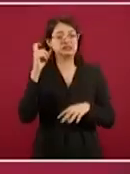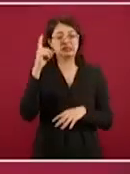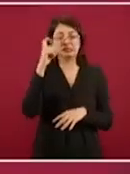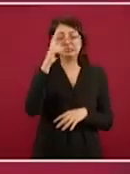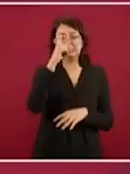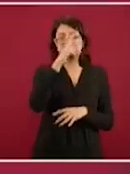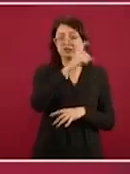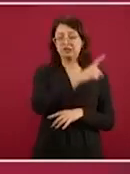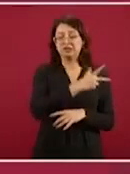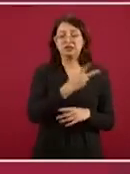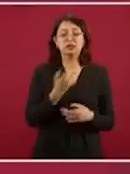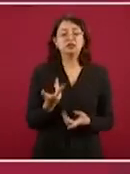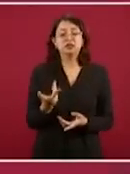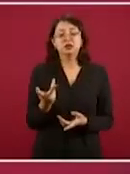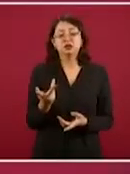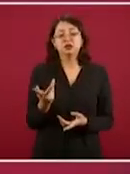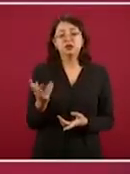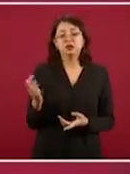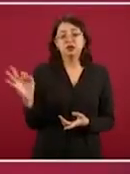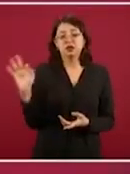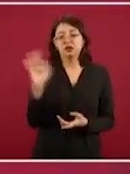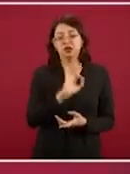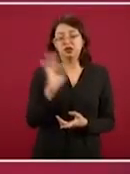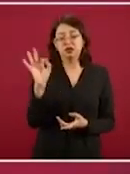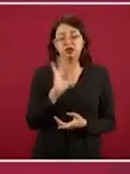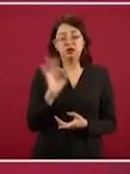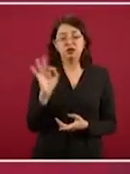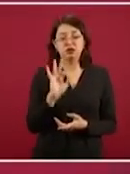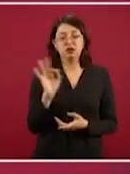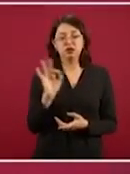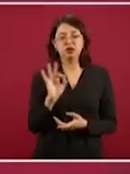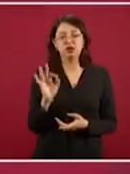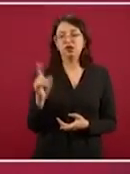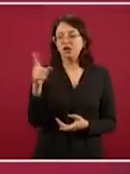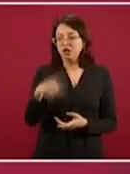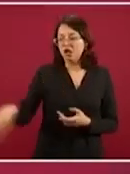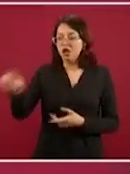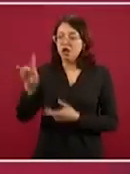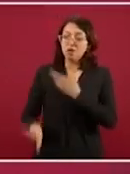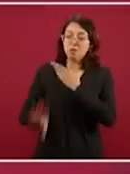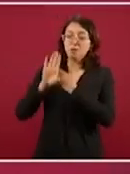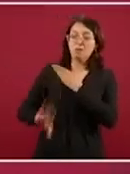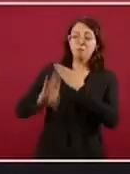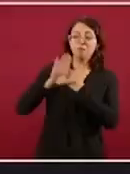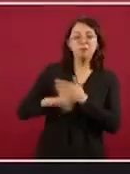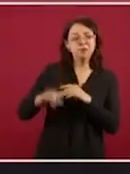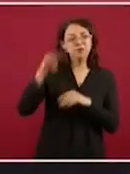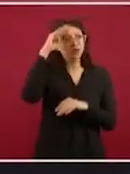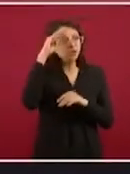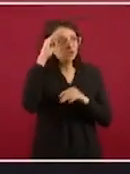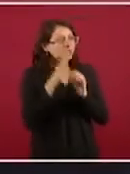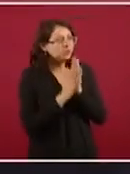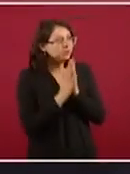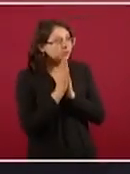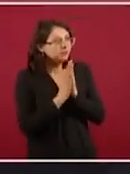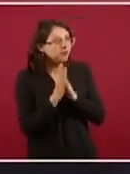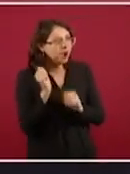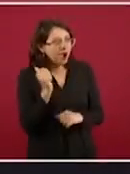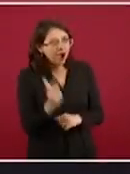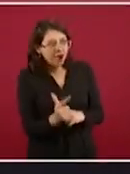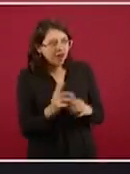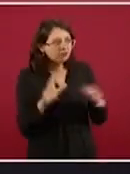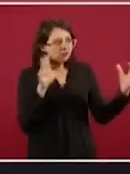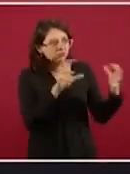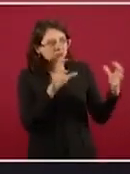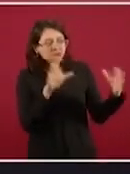contrario de lo que a lo mejor pensaban algunos de nuestros adversarios, ¿no? Pues